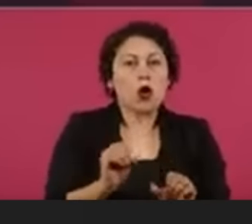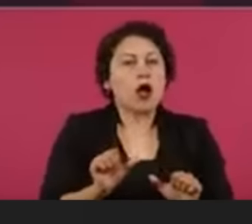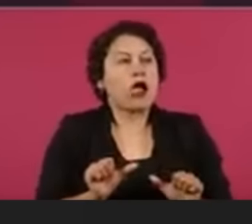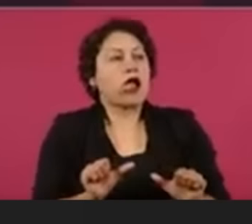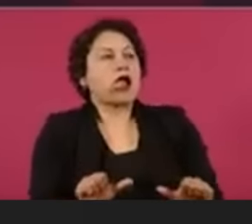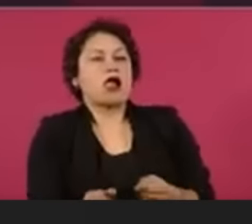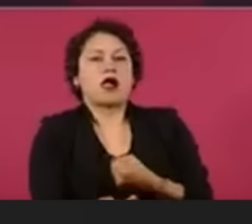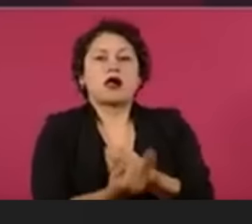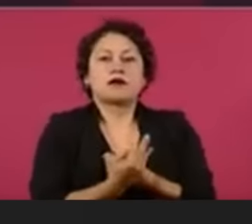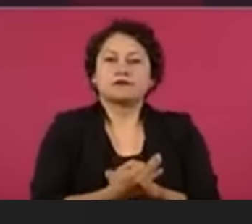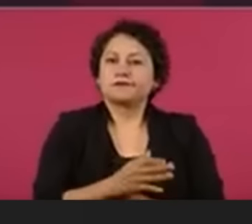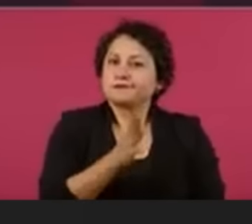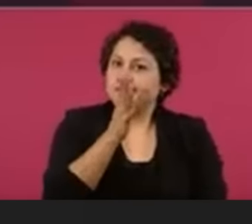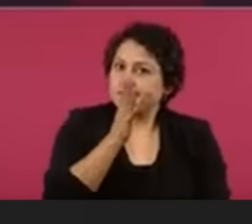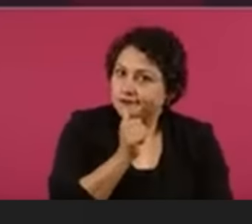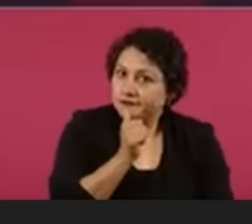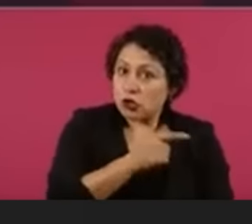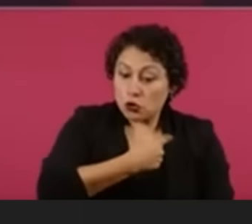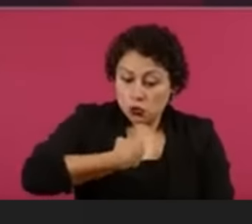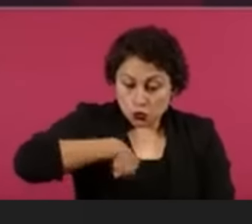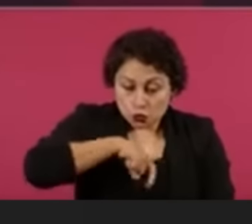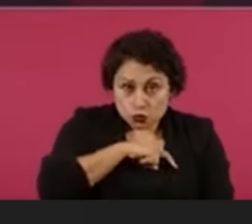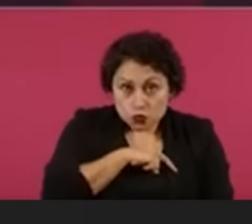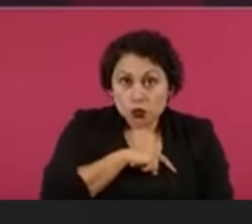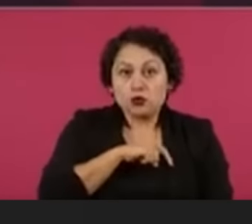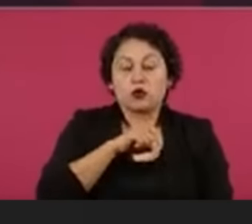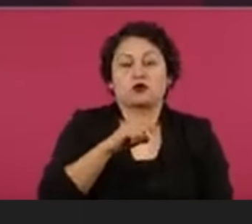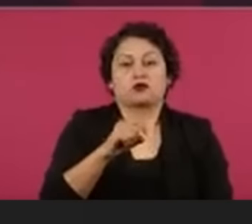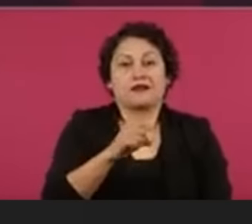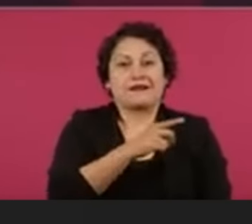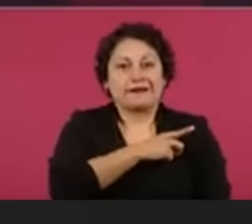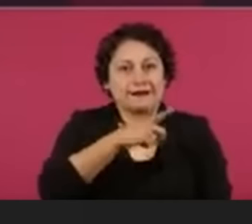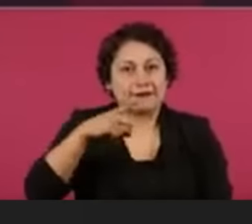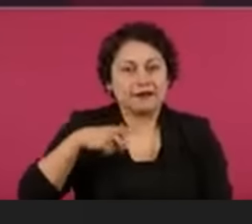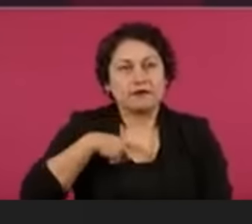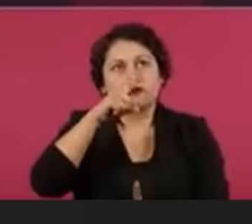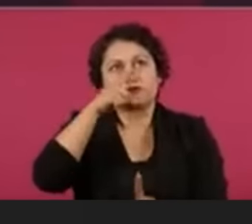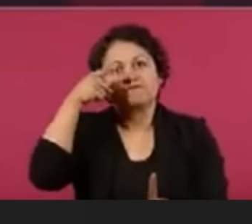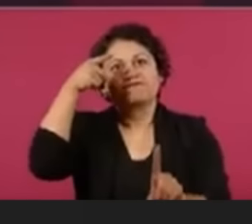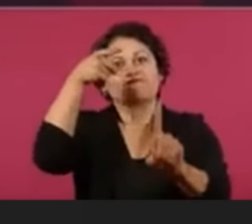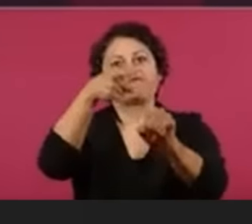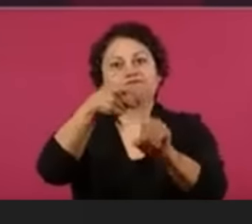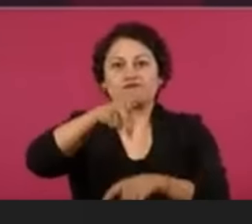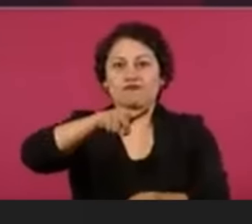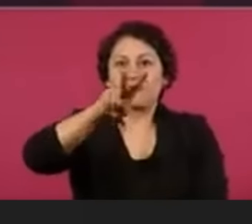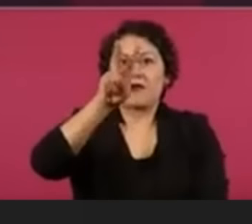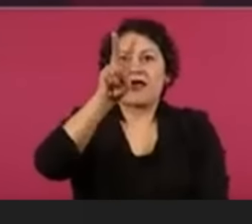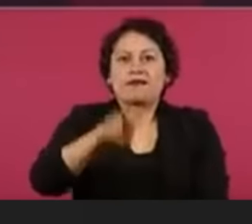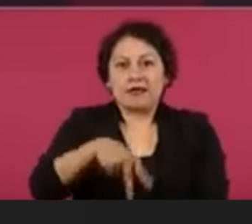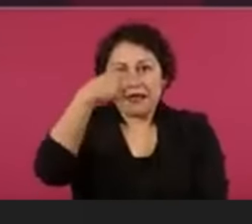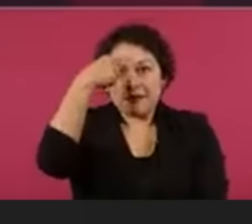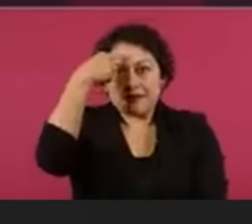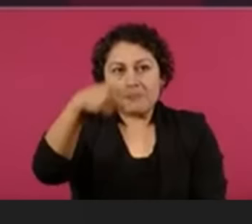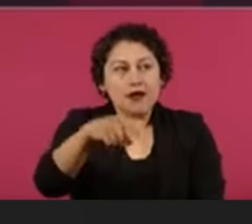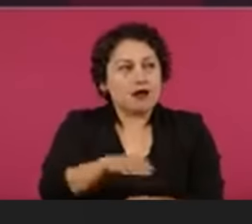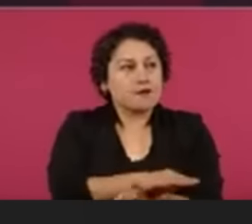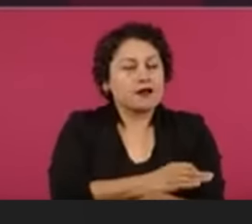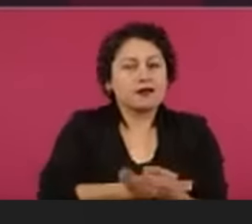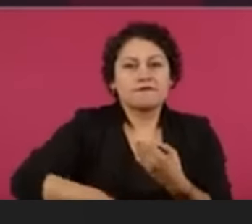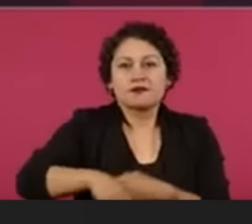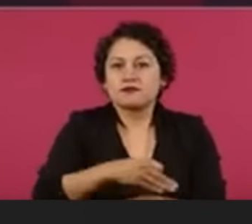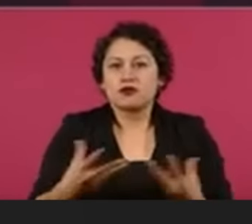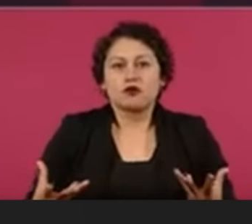a velar por la información, entendiendo que la verdad es un bien común, es un bien